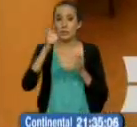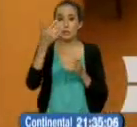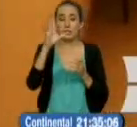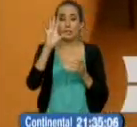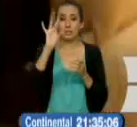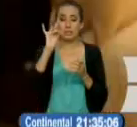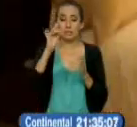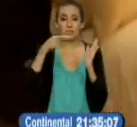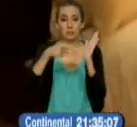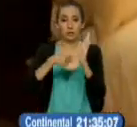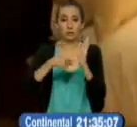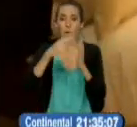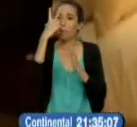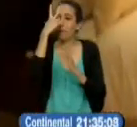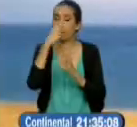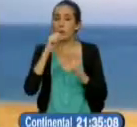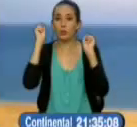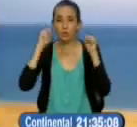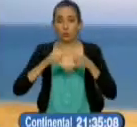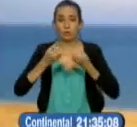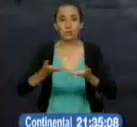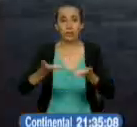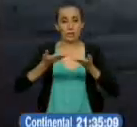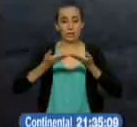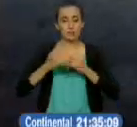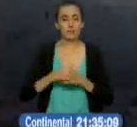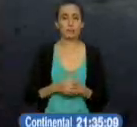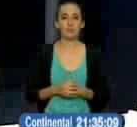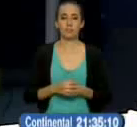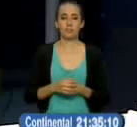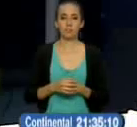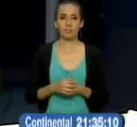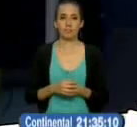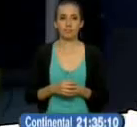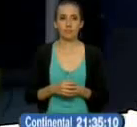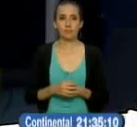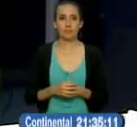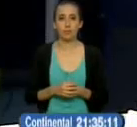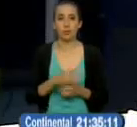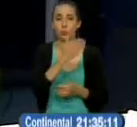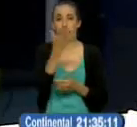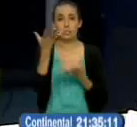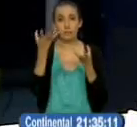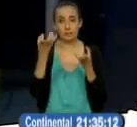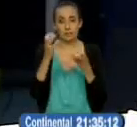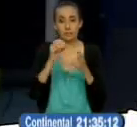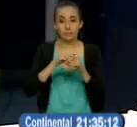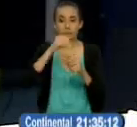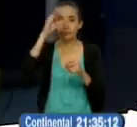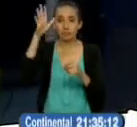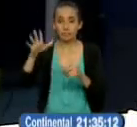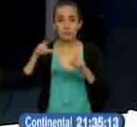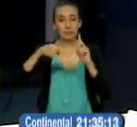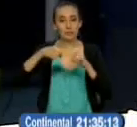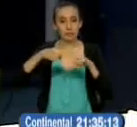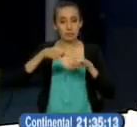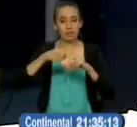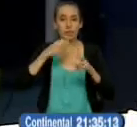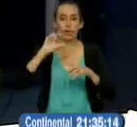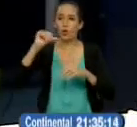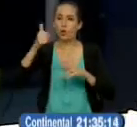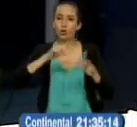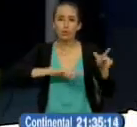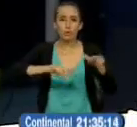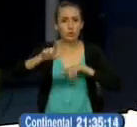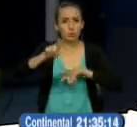18.000 plazas de alojamiento. Karen Ceballos, Ecuador TV. Y para quienes planifican salir de la ciudad este feriado, visitar otros lugares